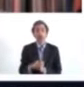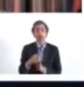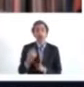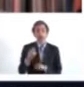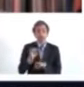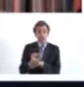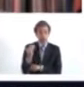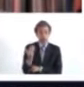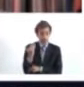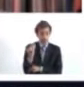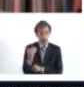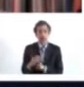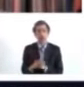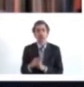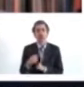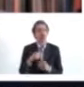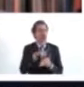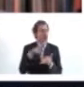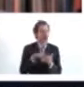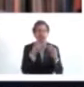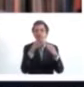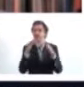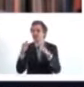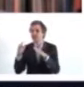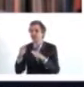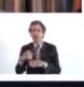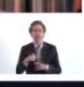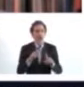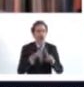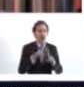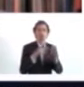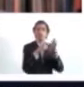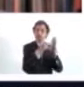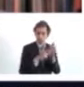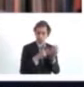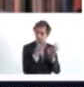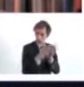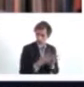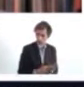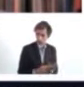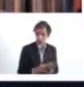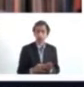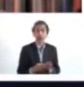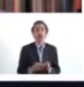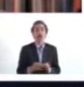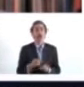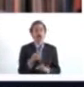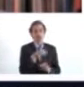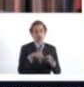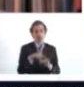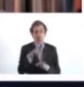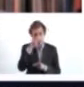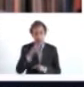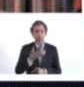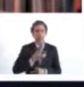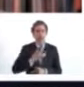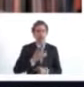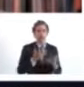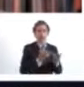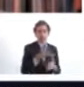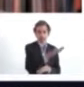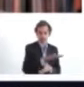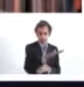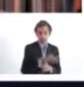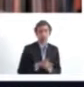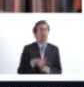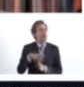o qué va a pasar, porque de veras le interesará al empresariado que se reúne con inversión llevar a cabo un